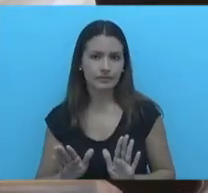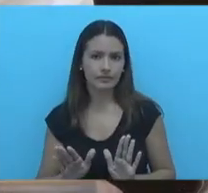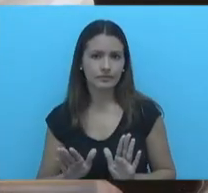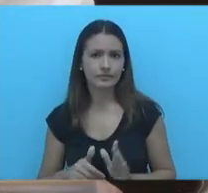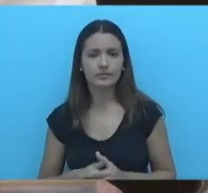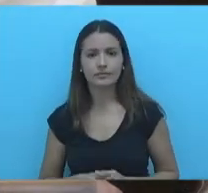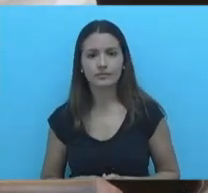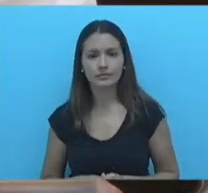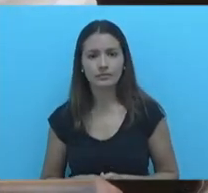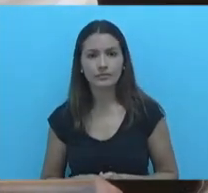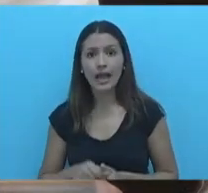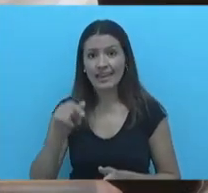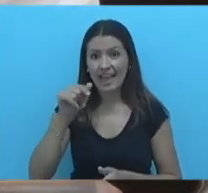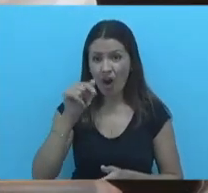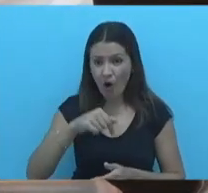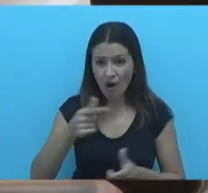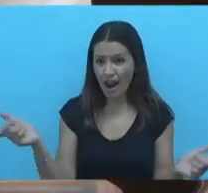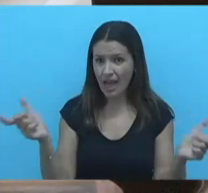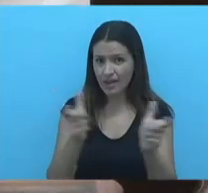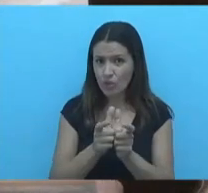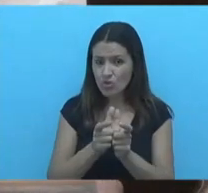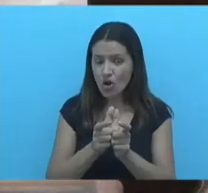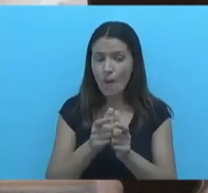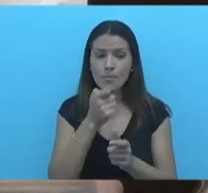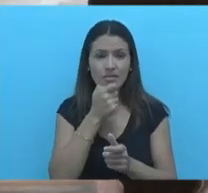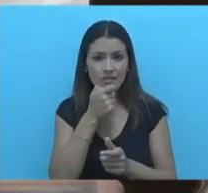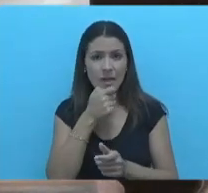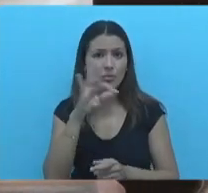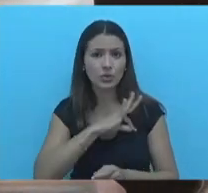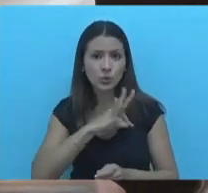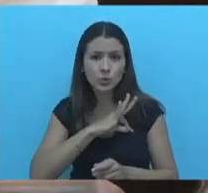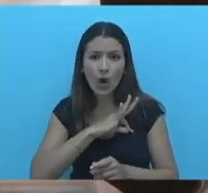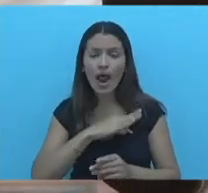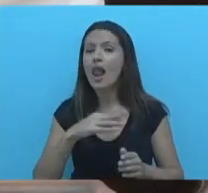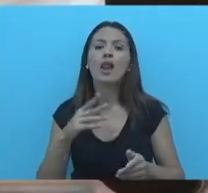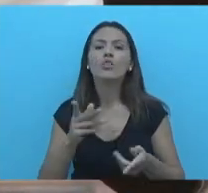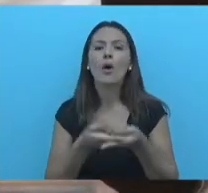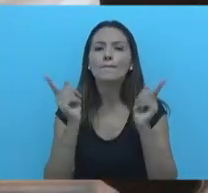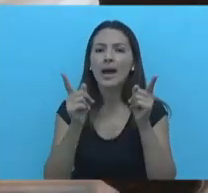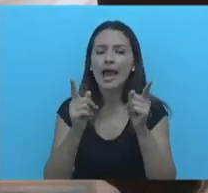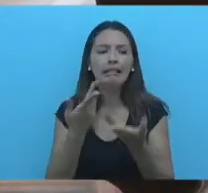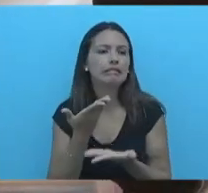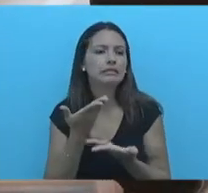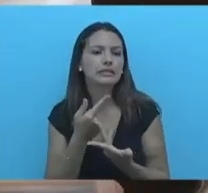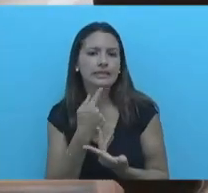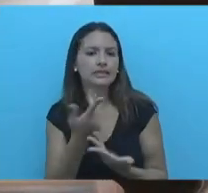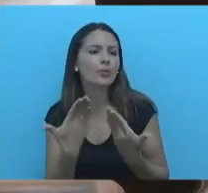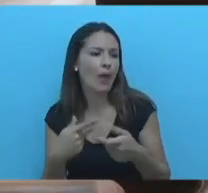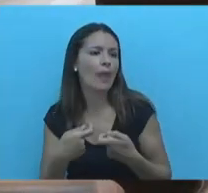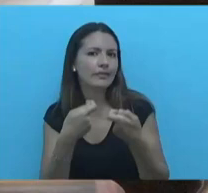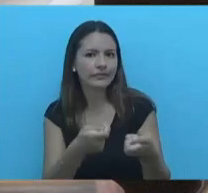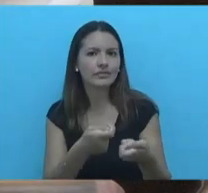ofreciendo a los maestros el 15% o 16%, en donde todas las negociaciones salariales están en ese